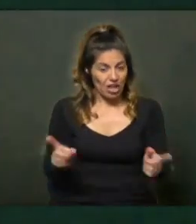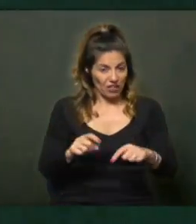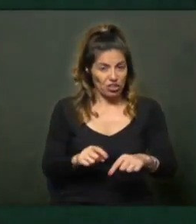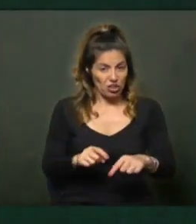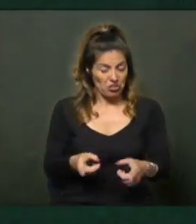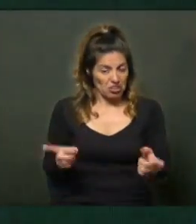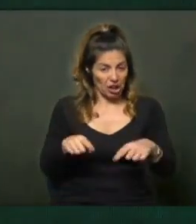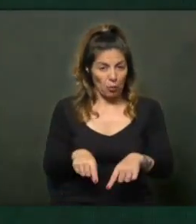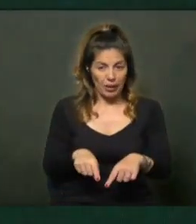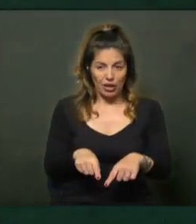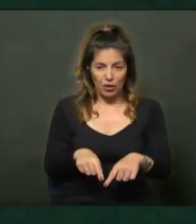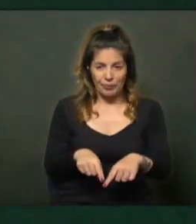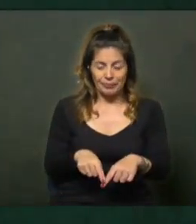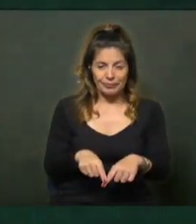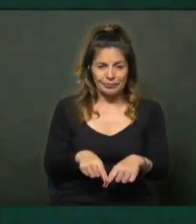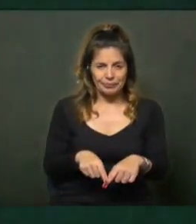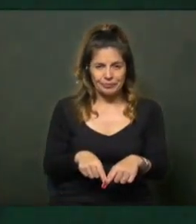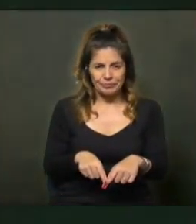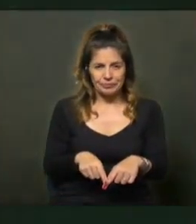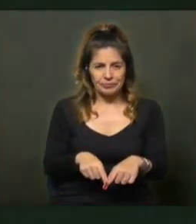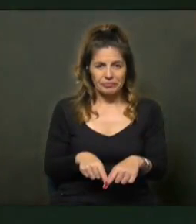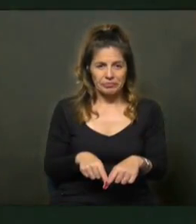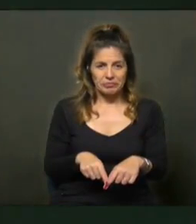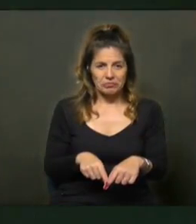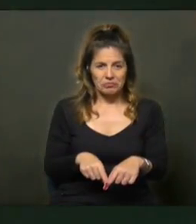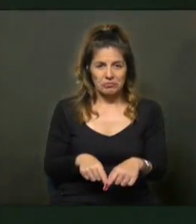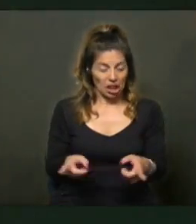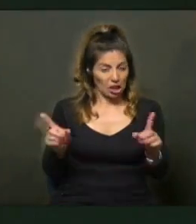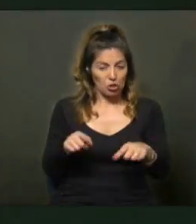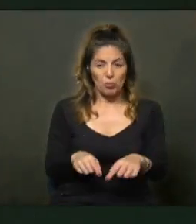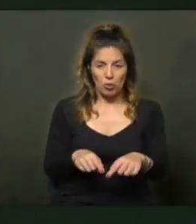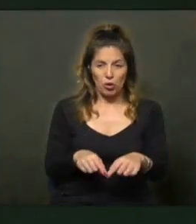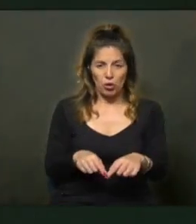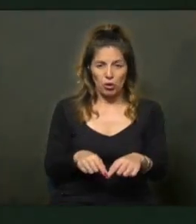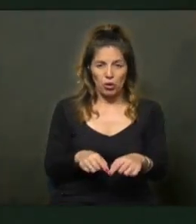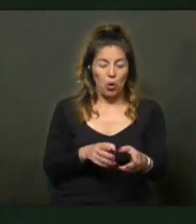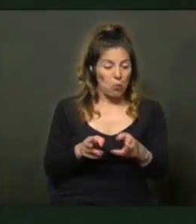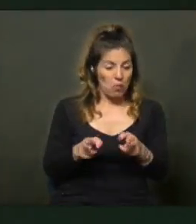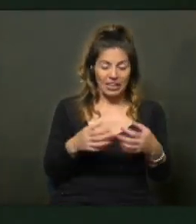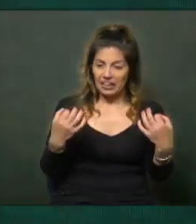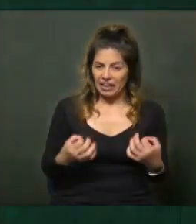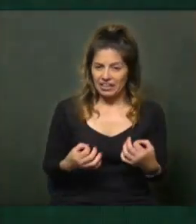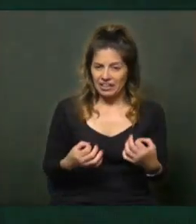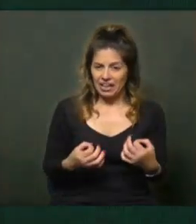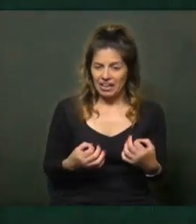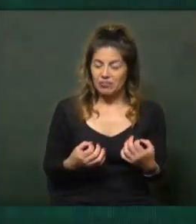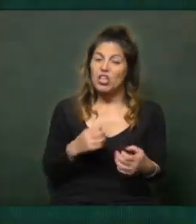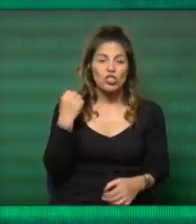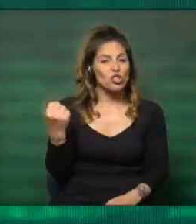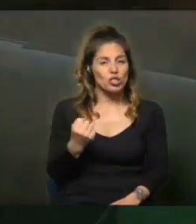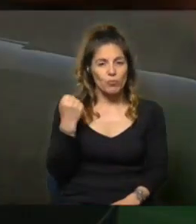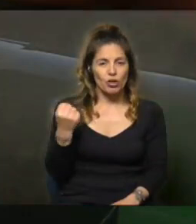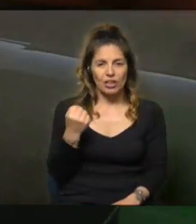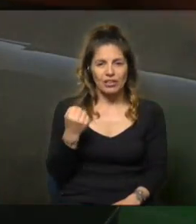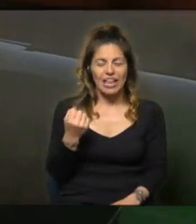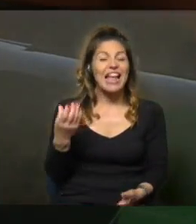de de sus propias este dificultades esa teoría y retomó un por lo menos un margen de realidad eso me parece que es importante déjame